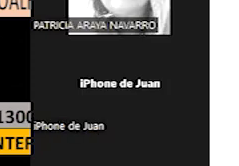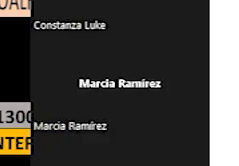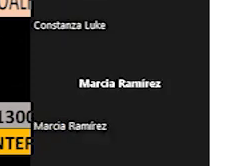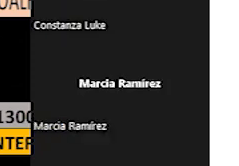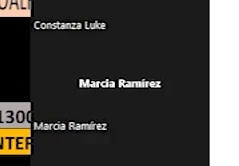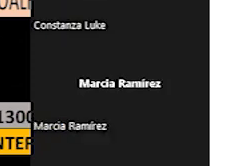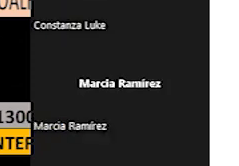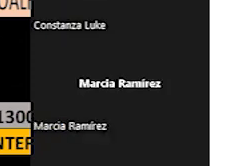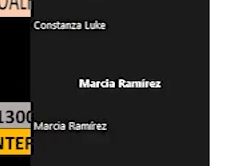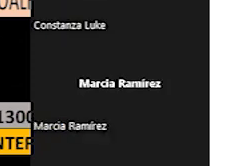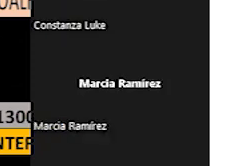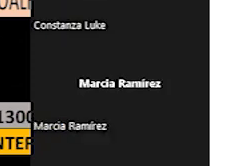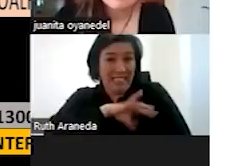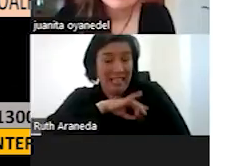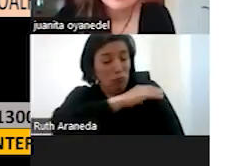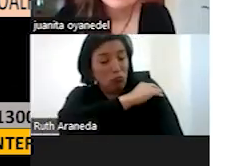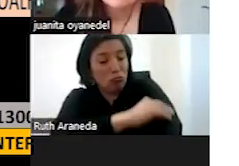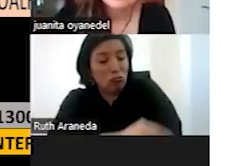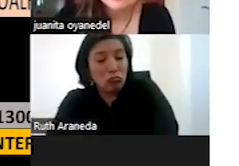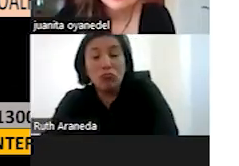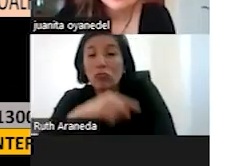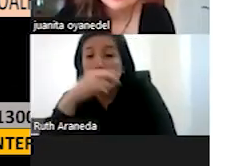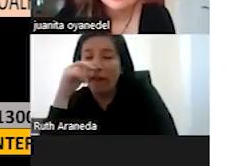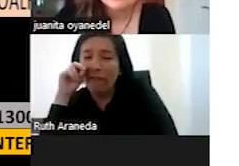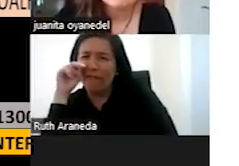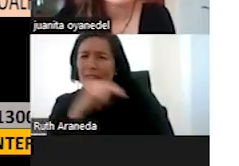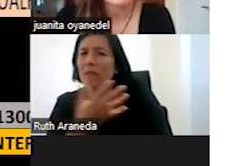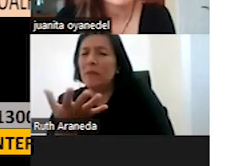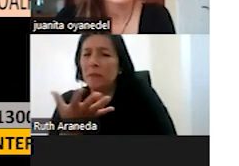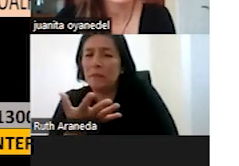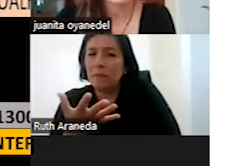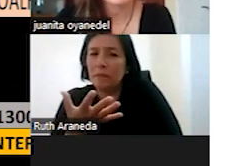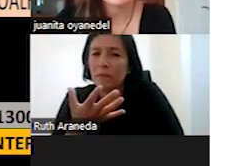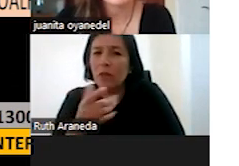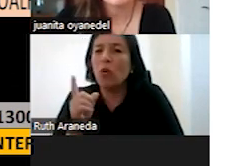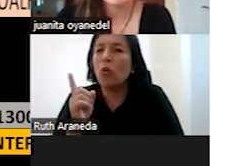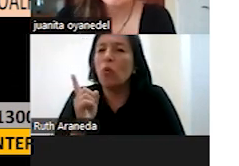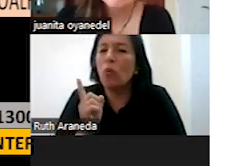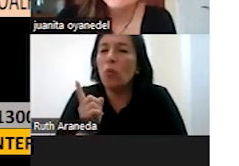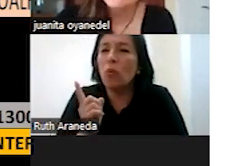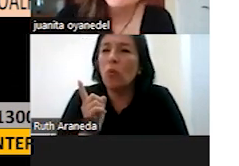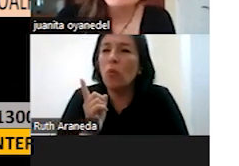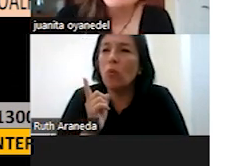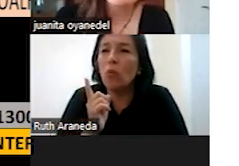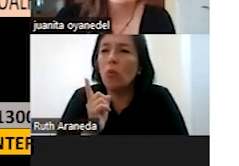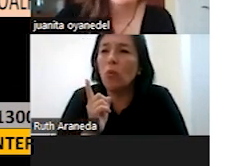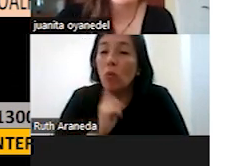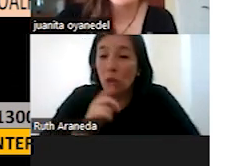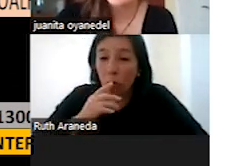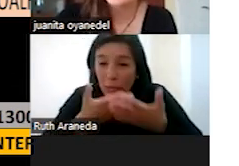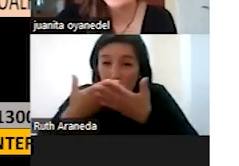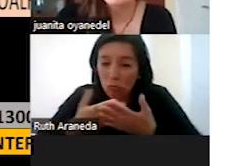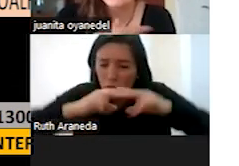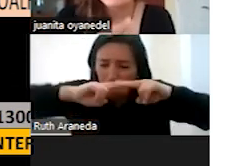todo el territorio chileno, nos vamos a encontrar los últimos estudios que se han hecho,